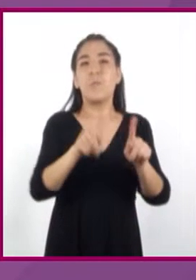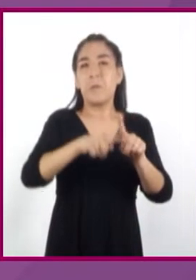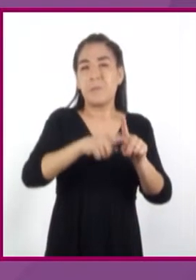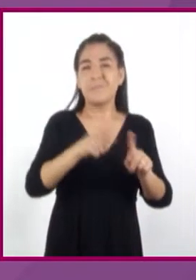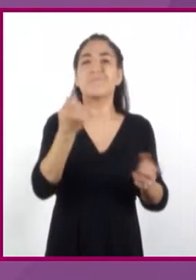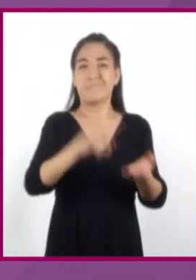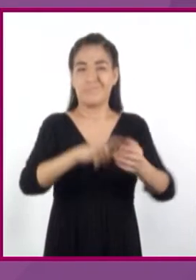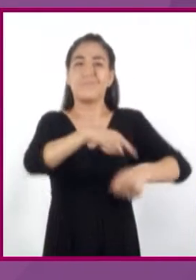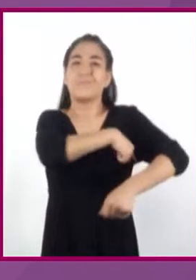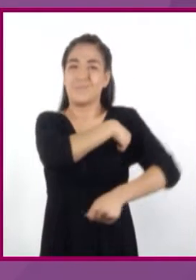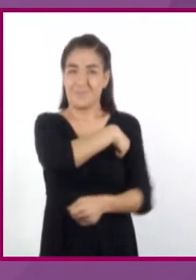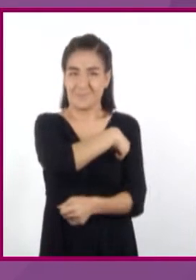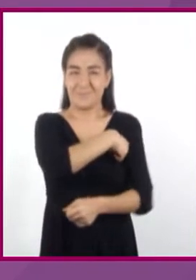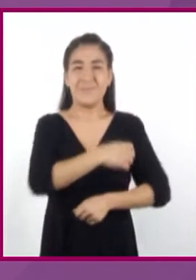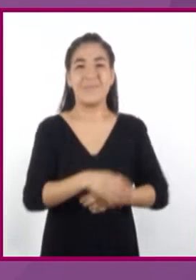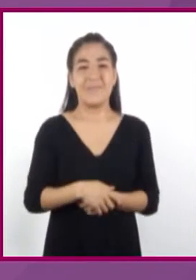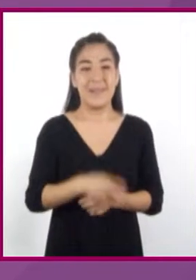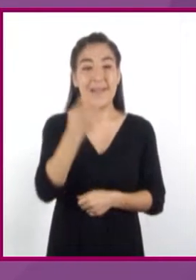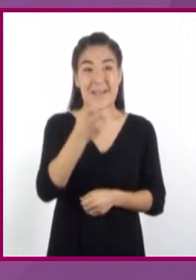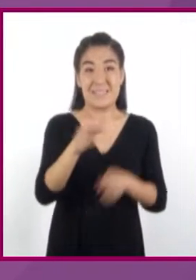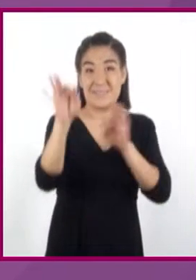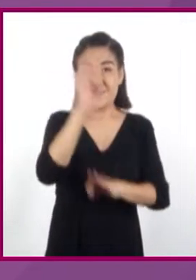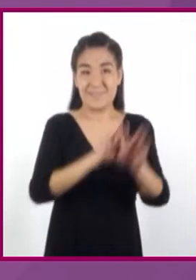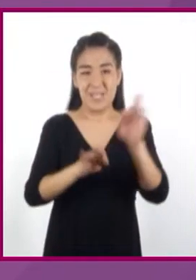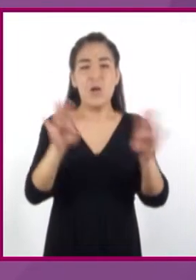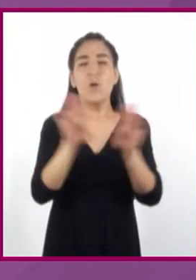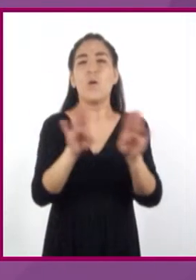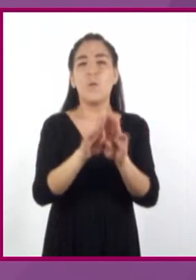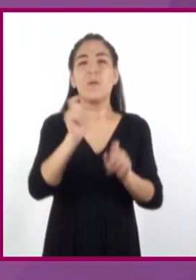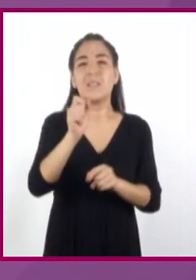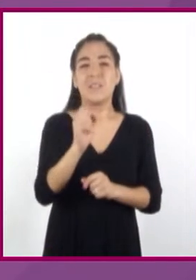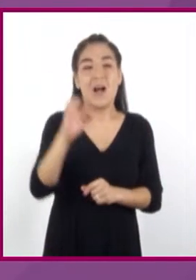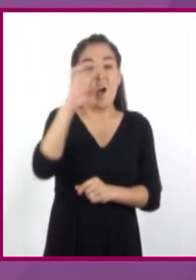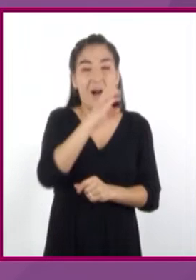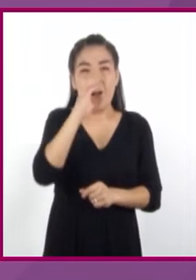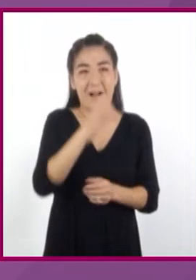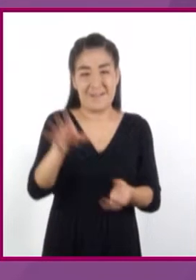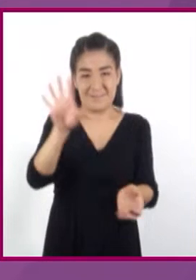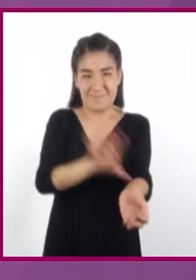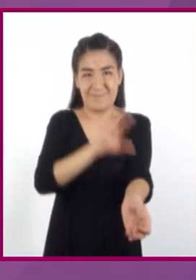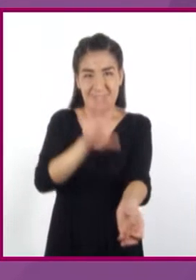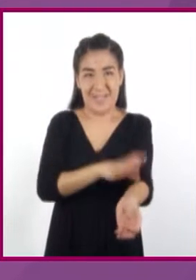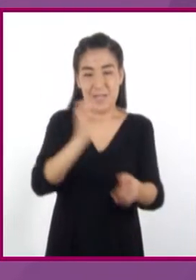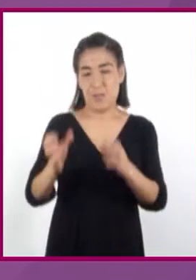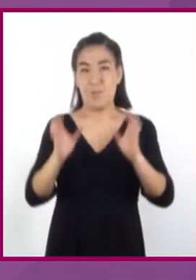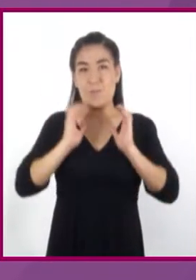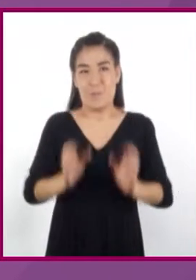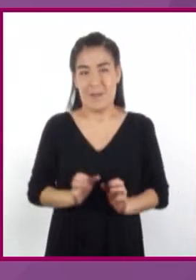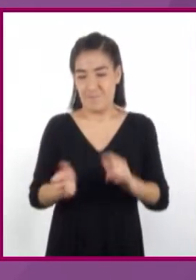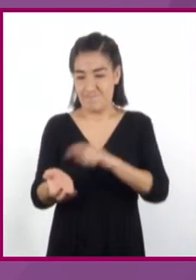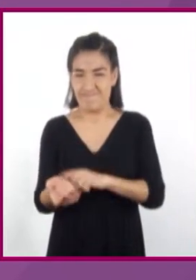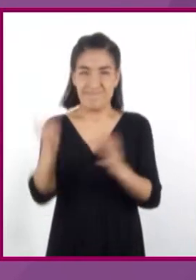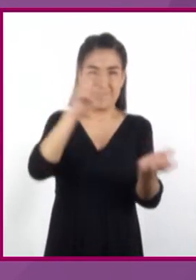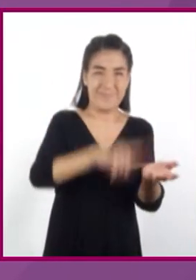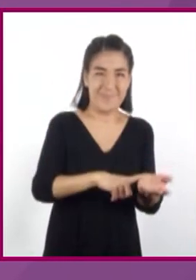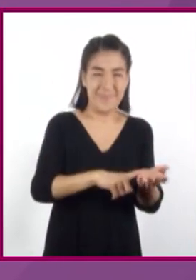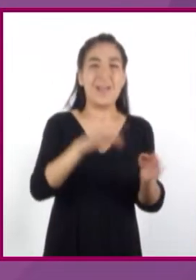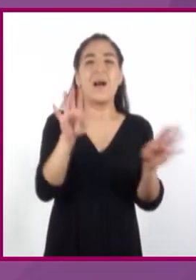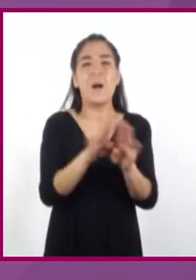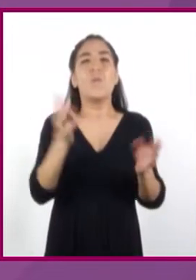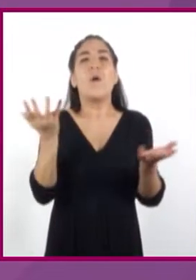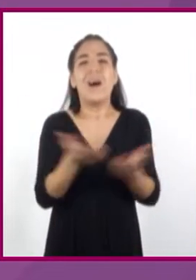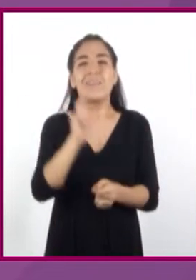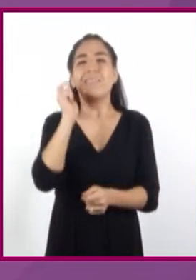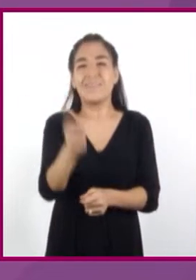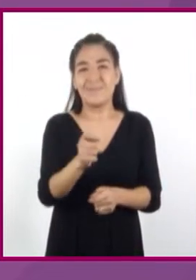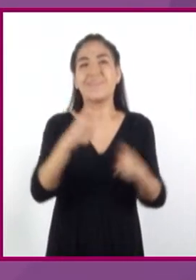termómetro. En términos de la física, el calor se refiere a la transferencia de energía de un cuerpo a otro a causa de una diferencia